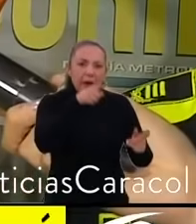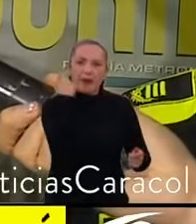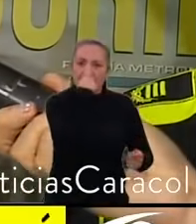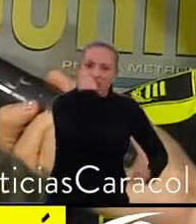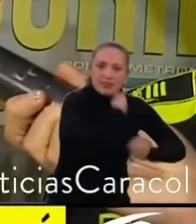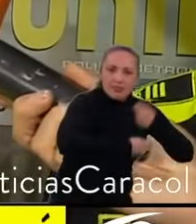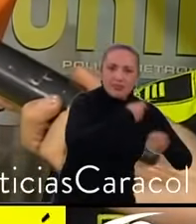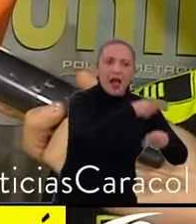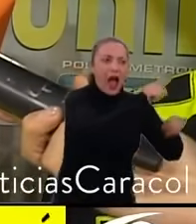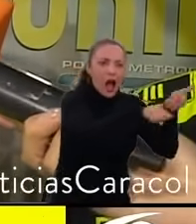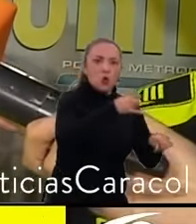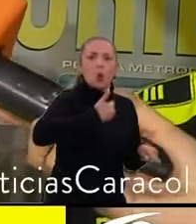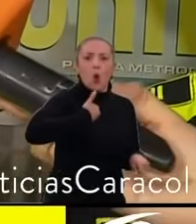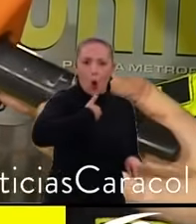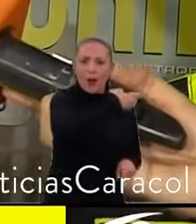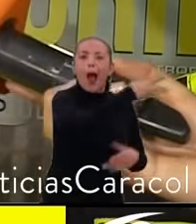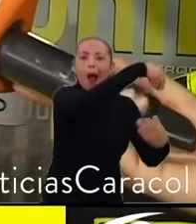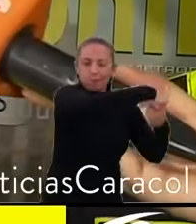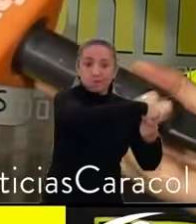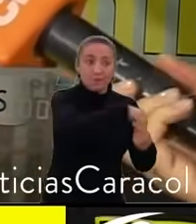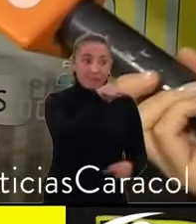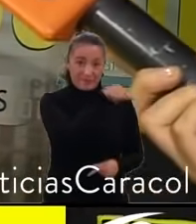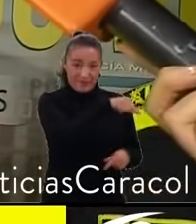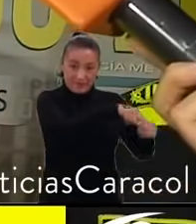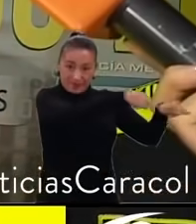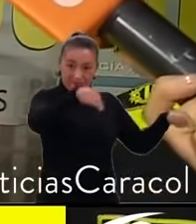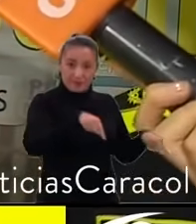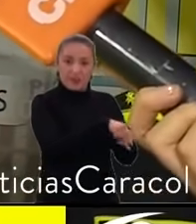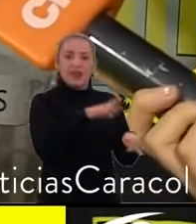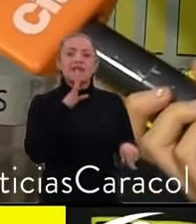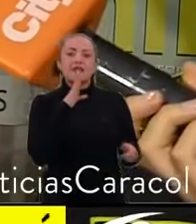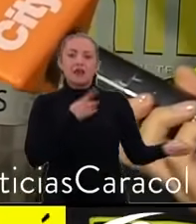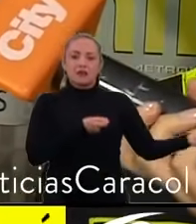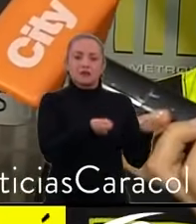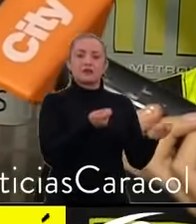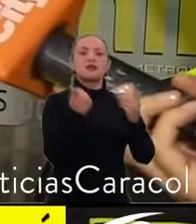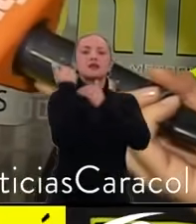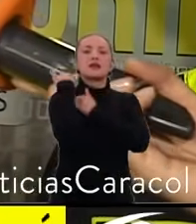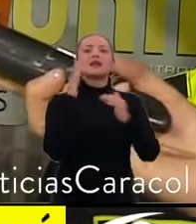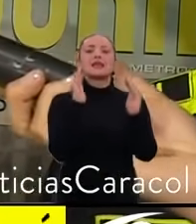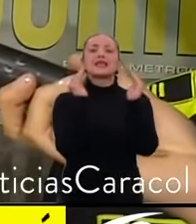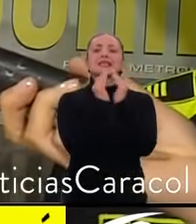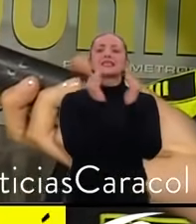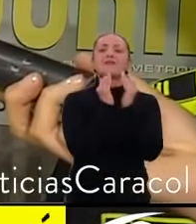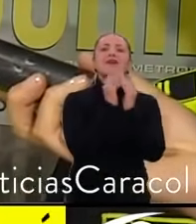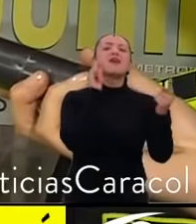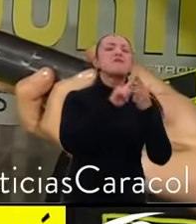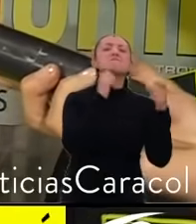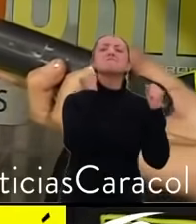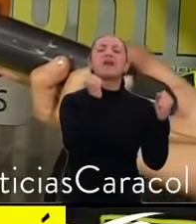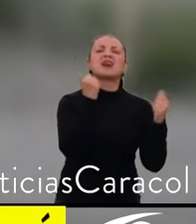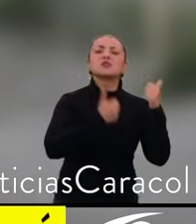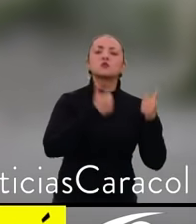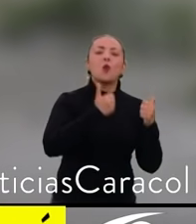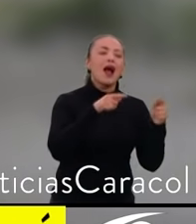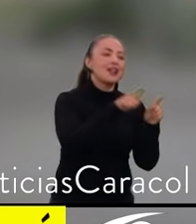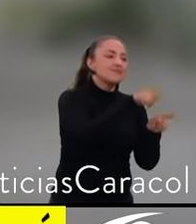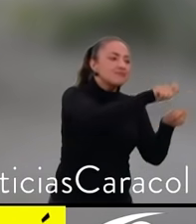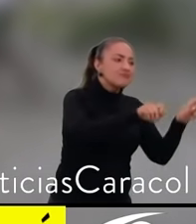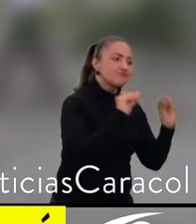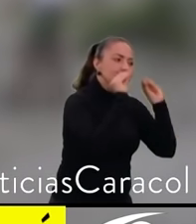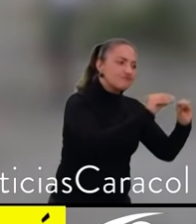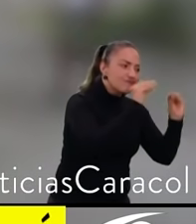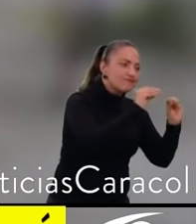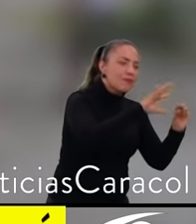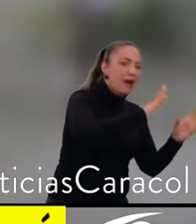centro que está direccionado por Bienestar Familiar, específicamente para el tema de la resocialización